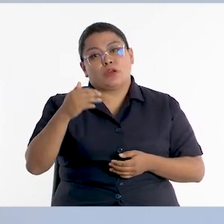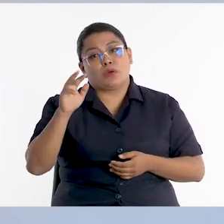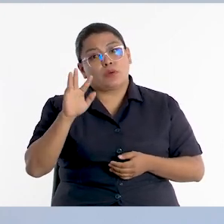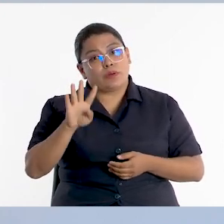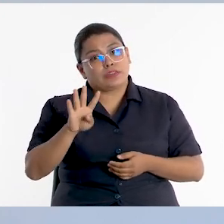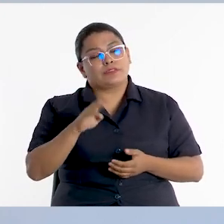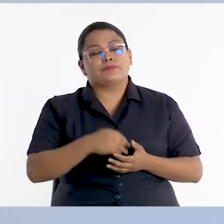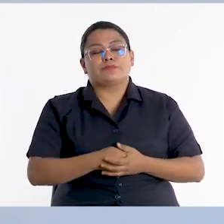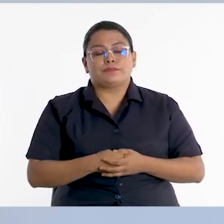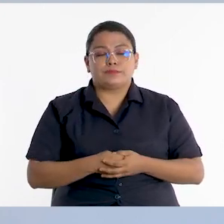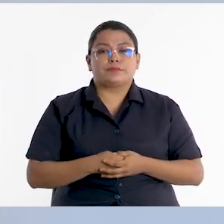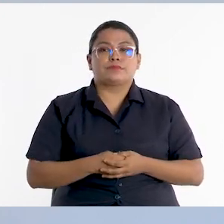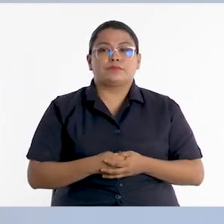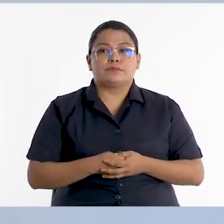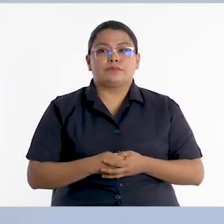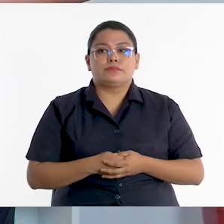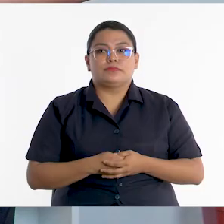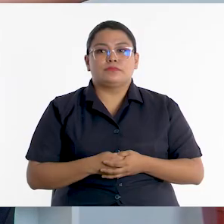tabla del 4.